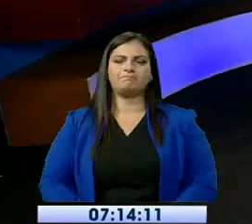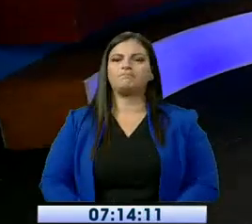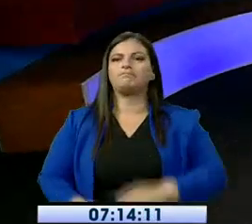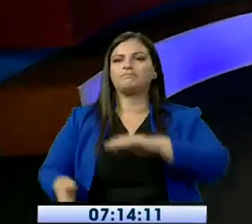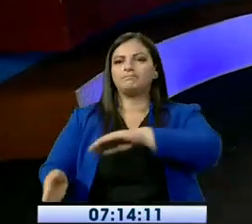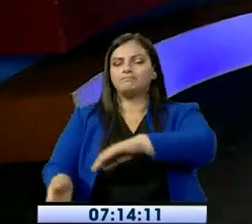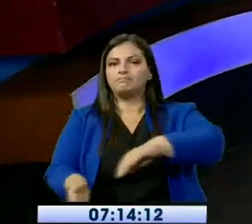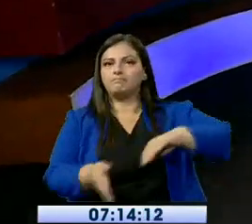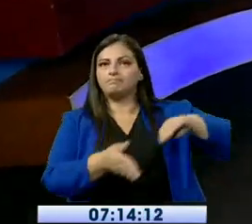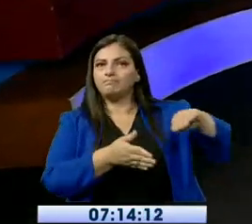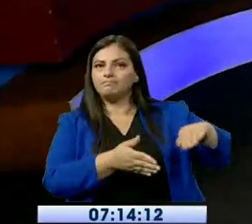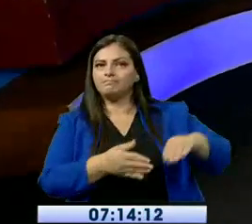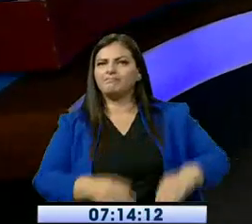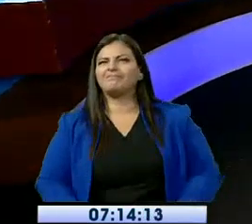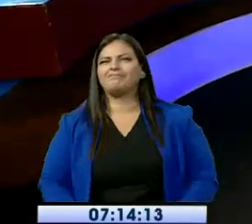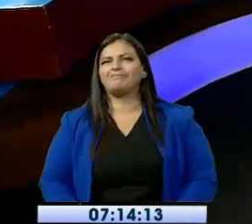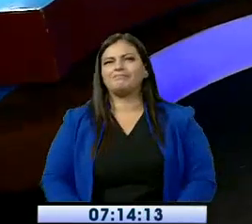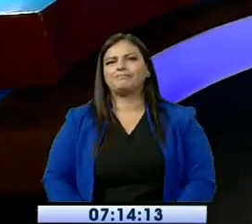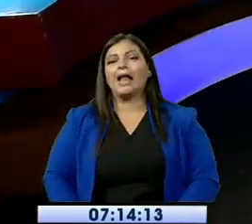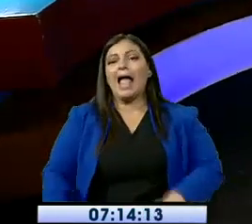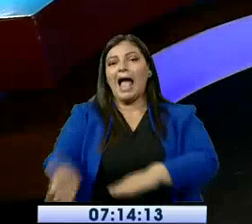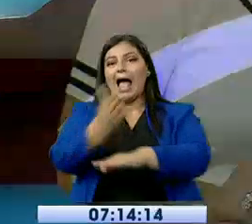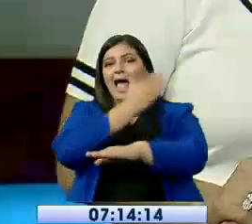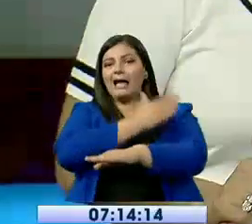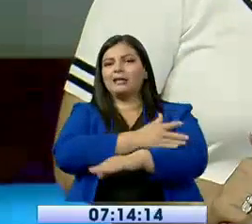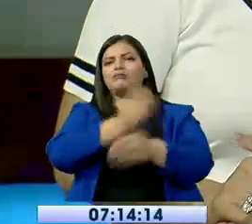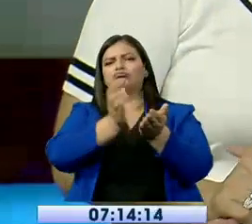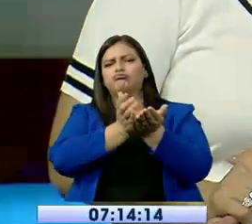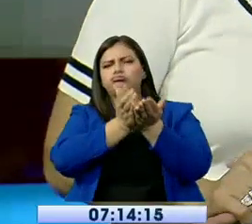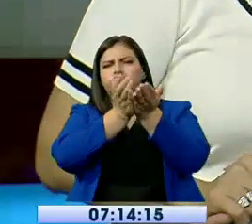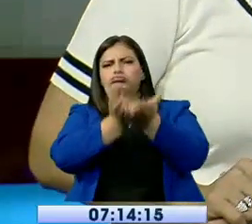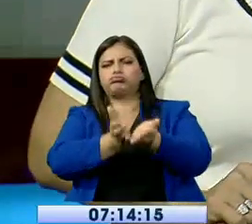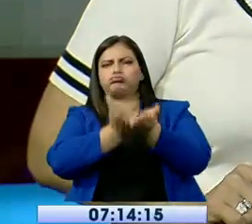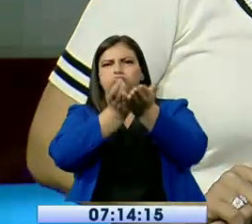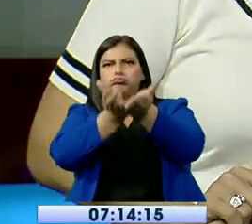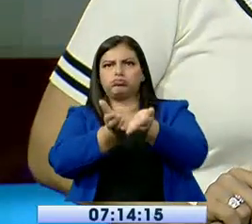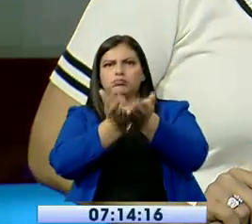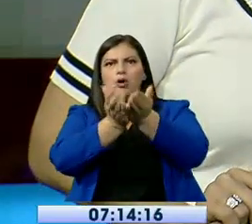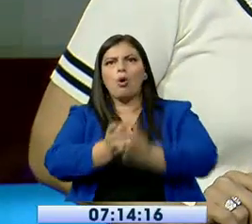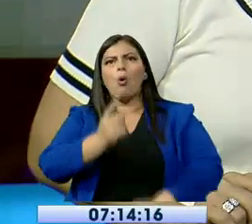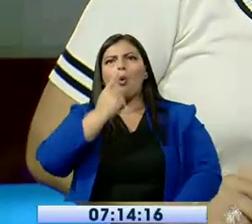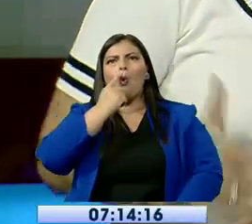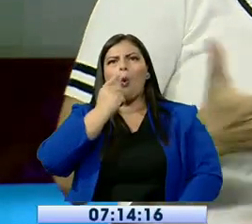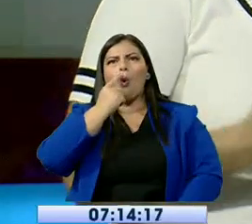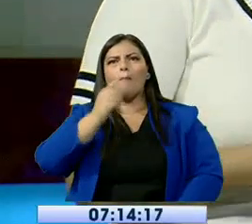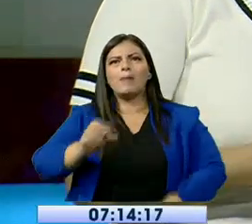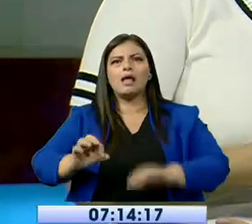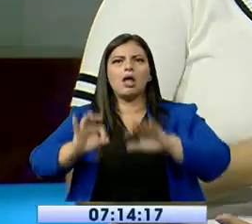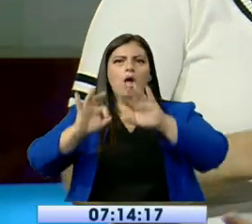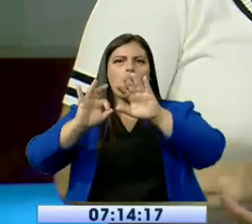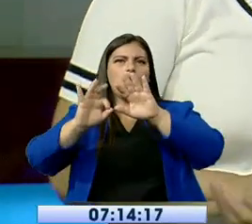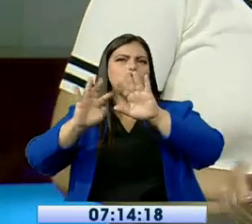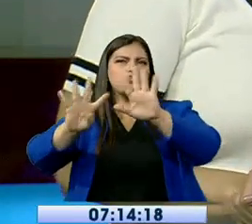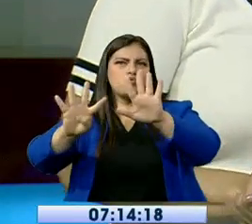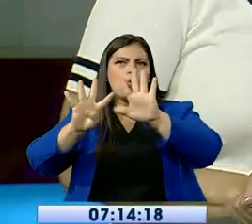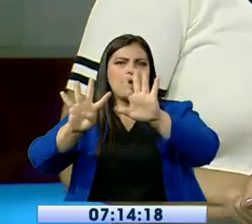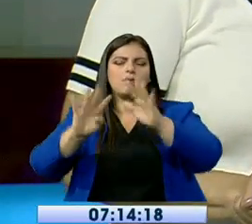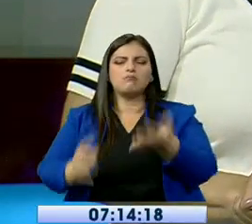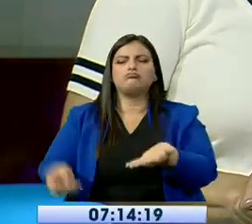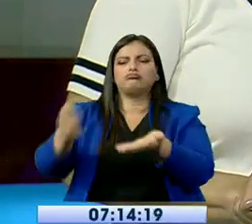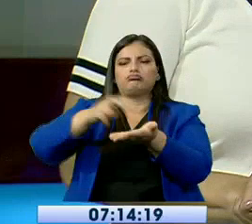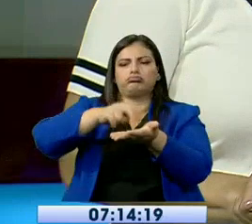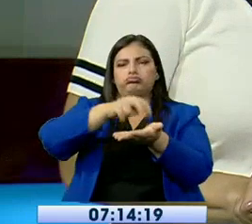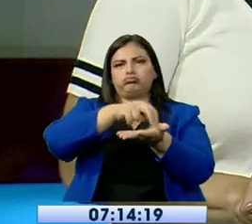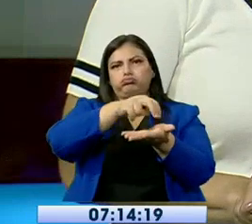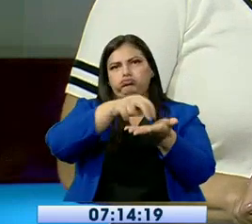el cuerpo del ciudadano que había caído en aguas del río Guayas tras el naufragio de una embarcación la semana anterior. El cuerpo se